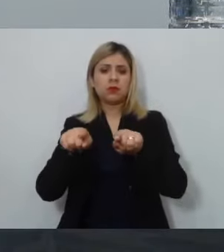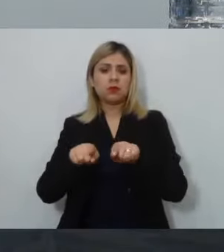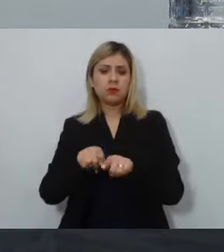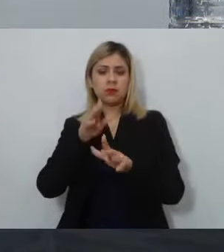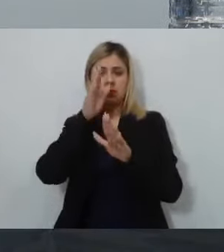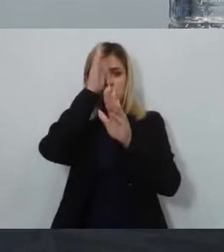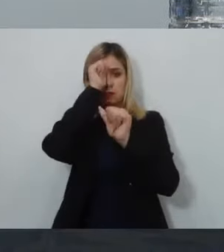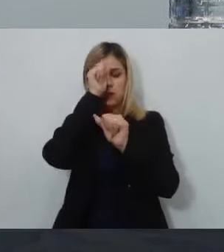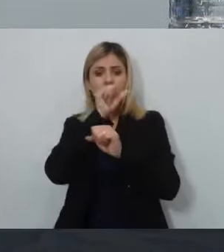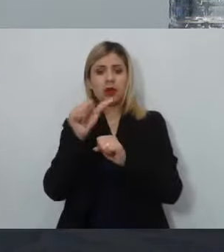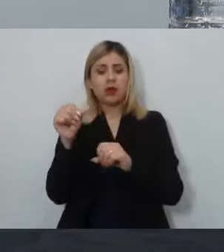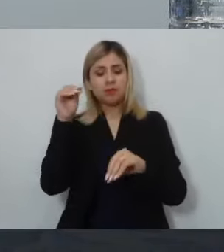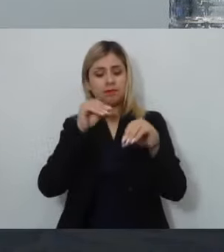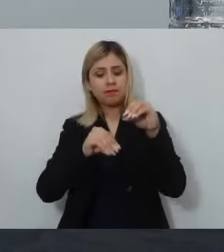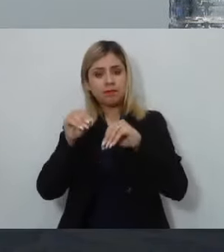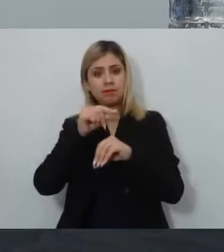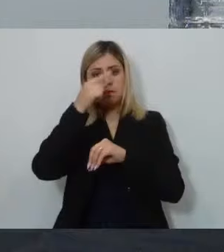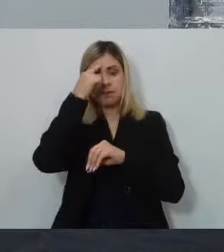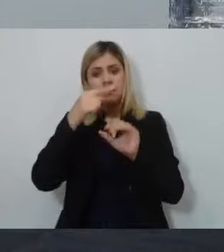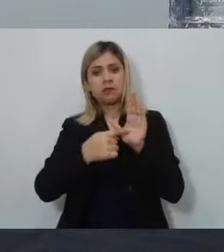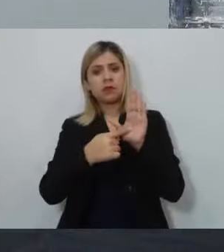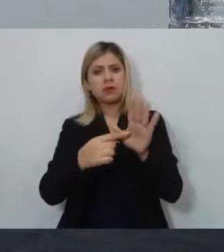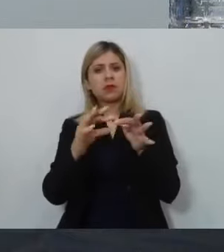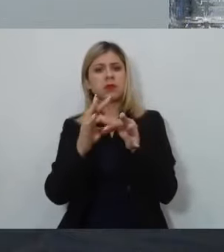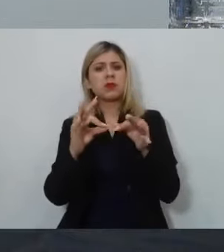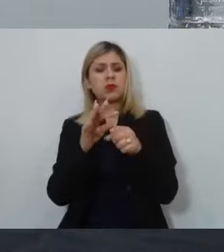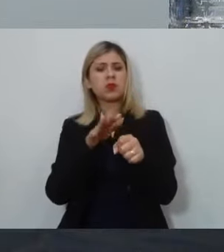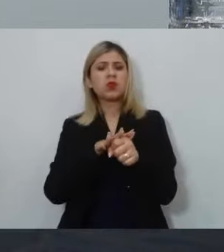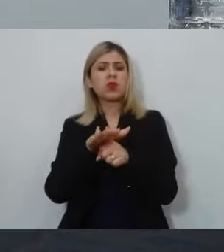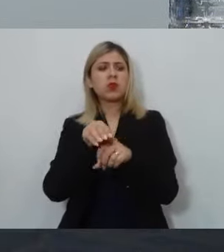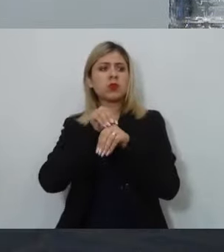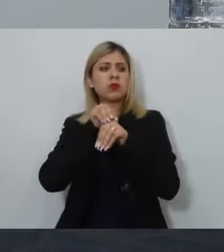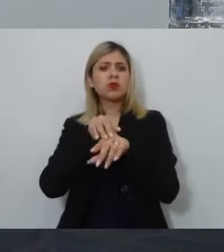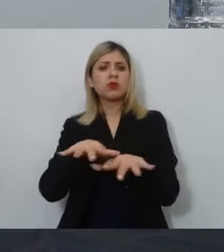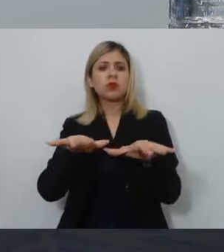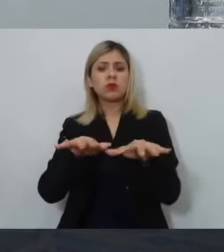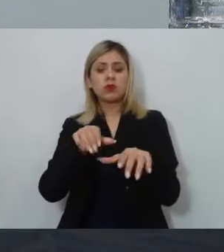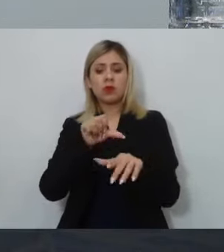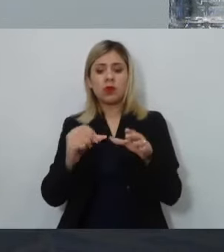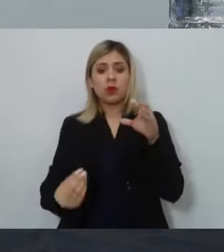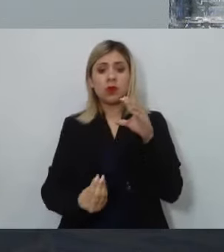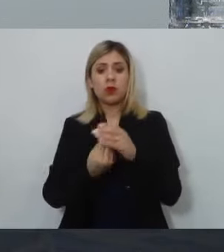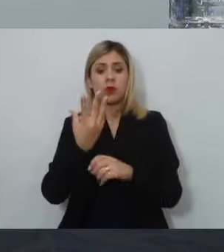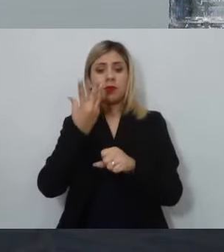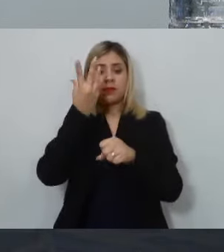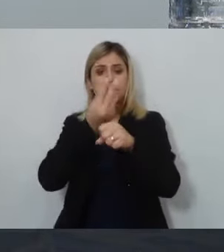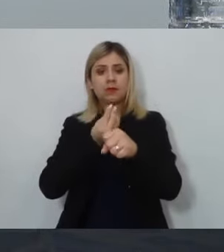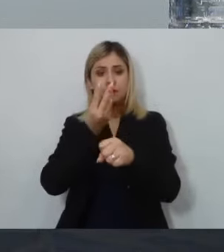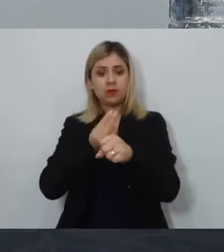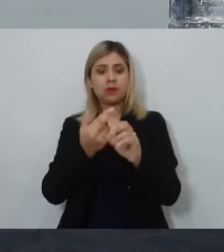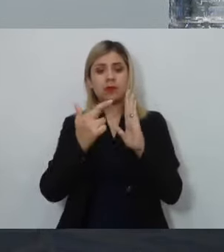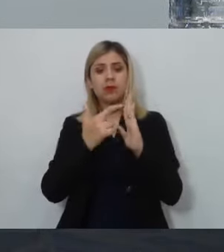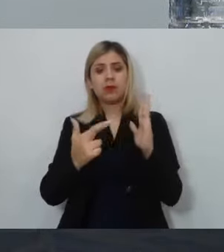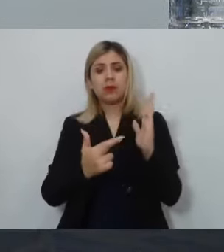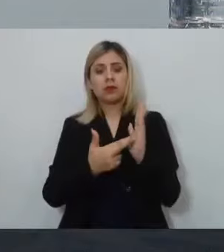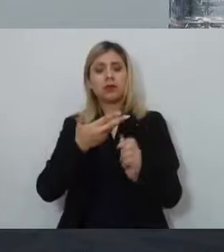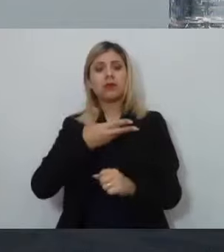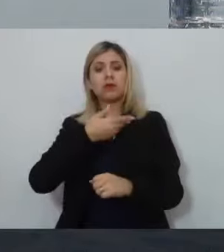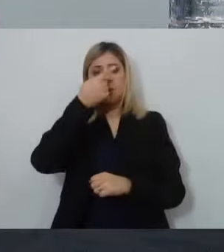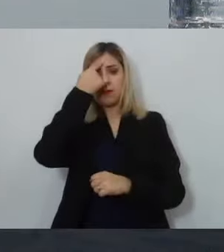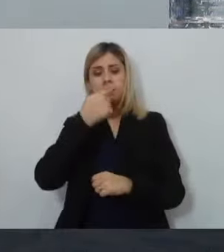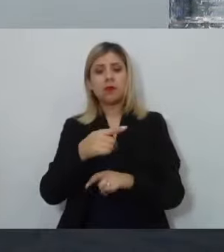esta modificación o de estos lineamientos con esta modificación eh en la página de internet de este